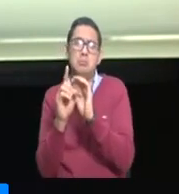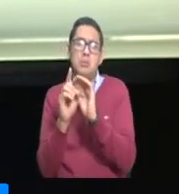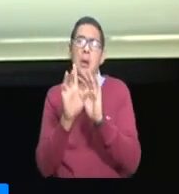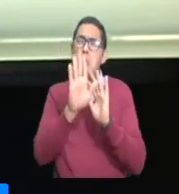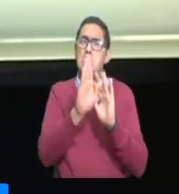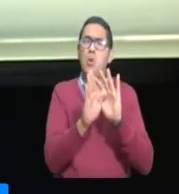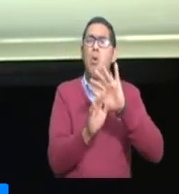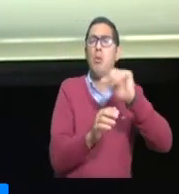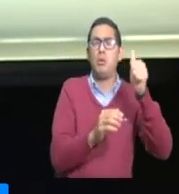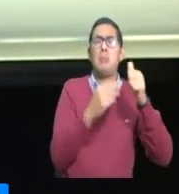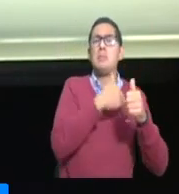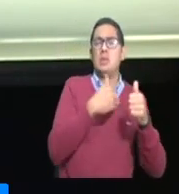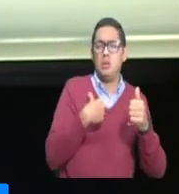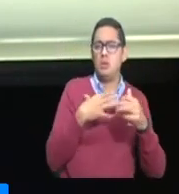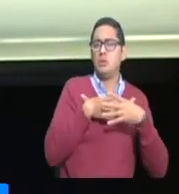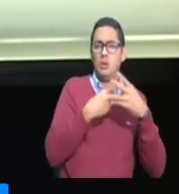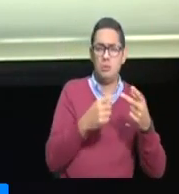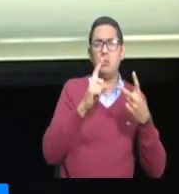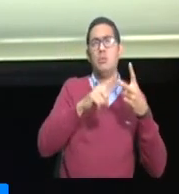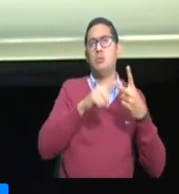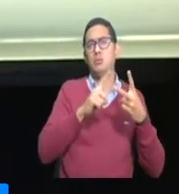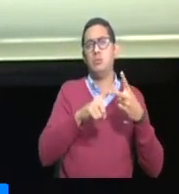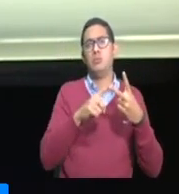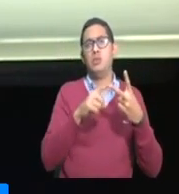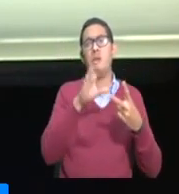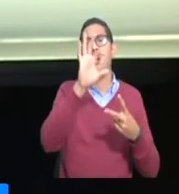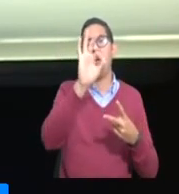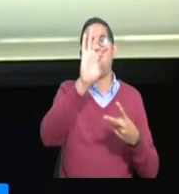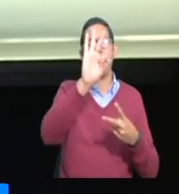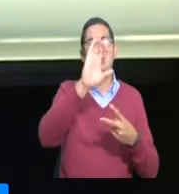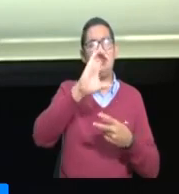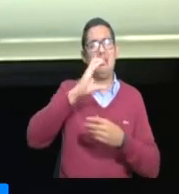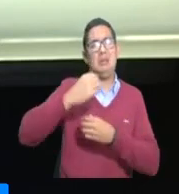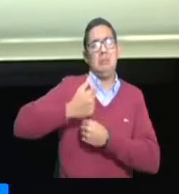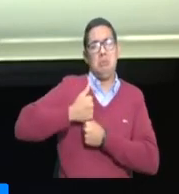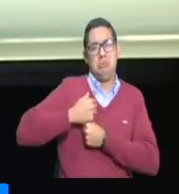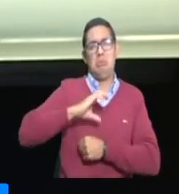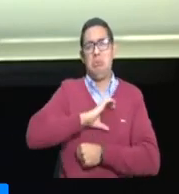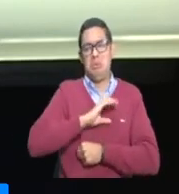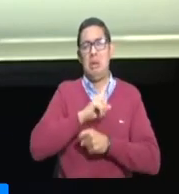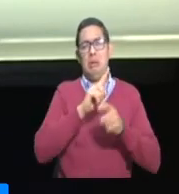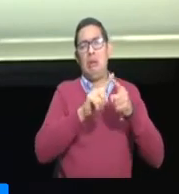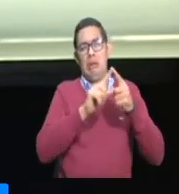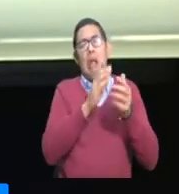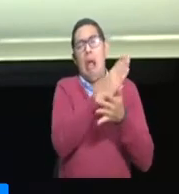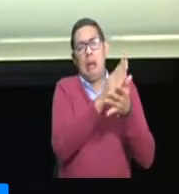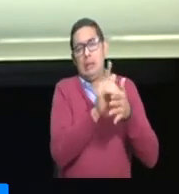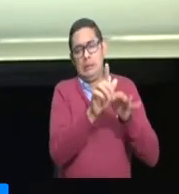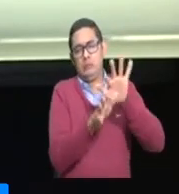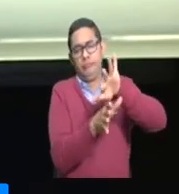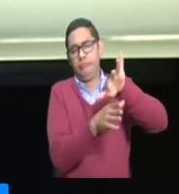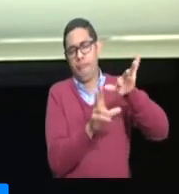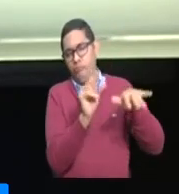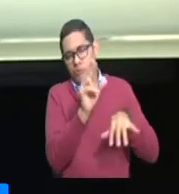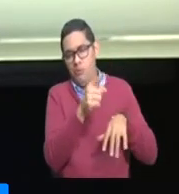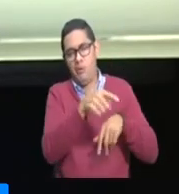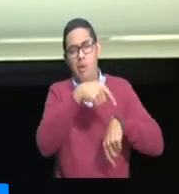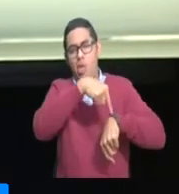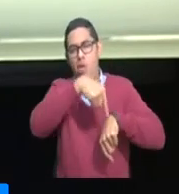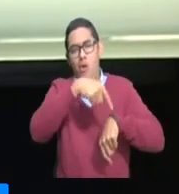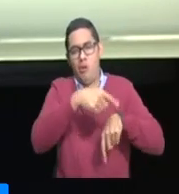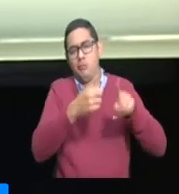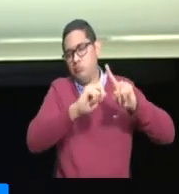de Salud, Fuerza de Tarea Conjunta y otras instituciones que por obligación